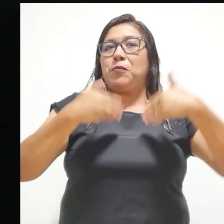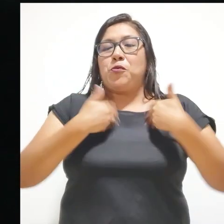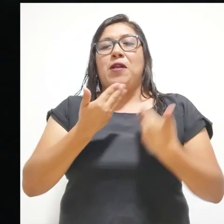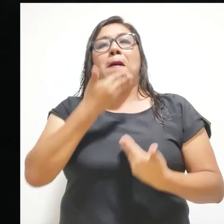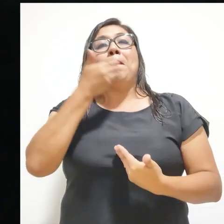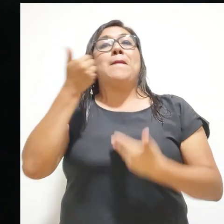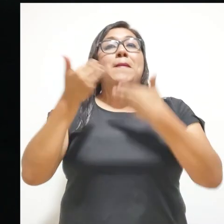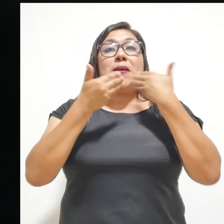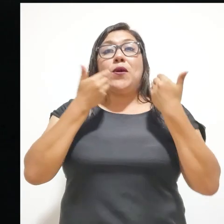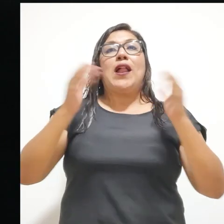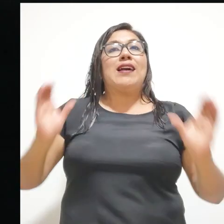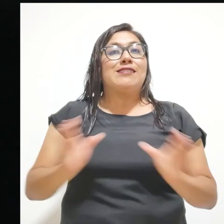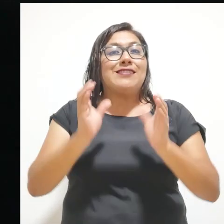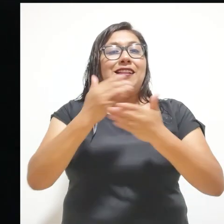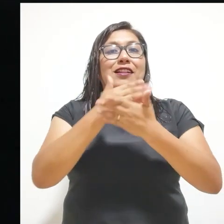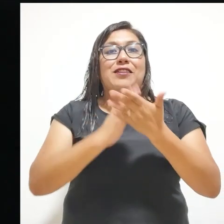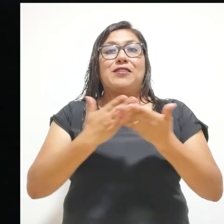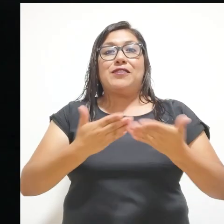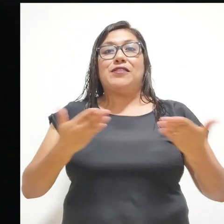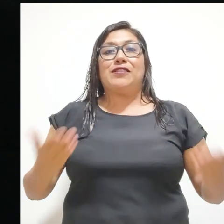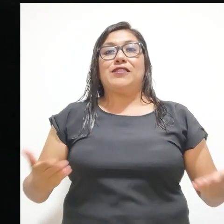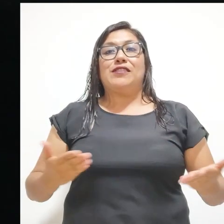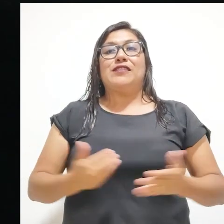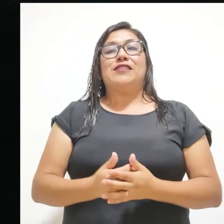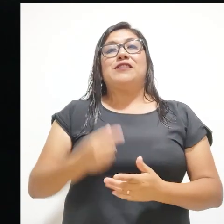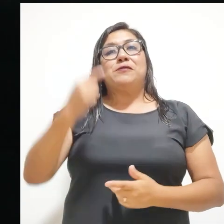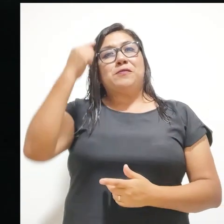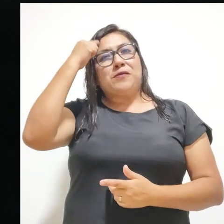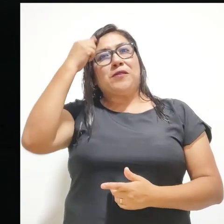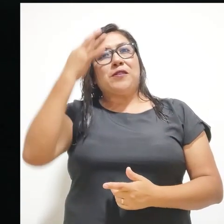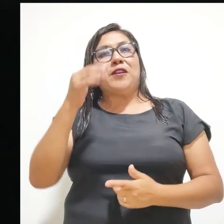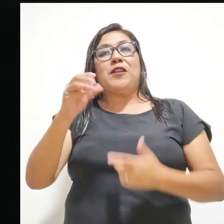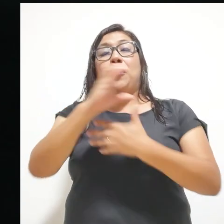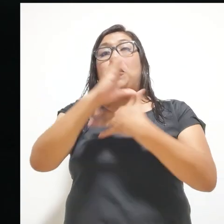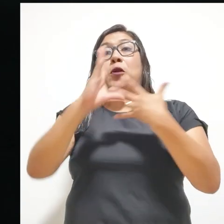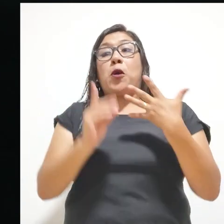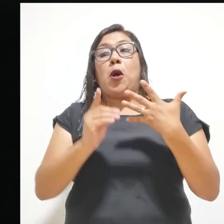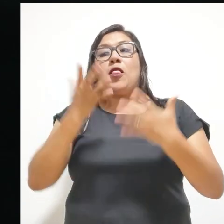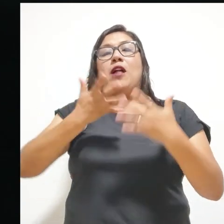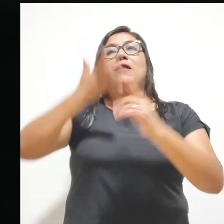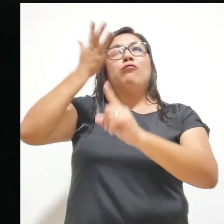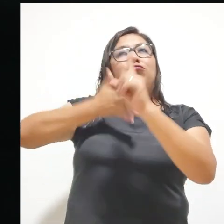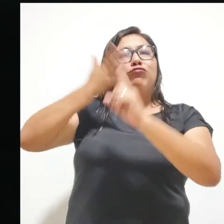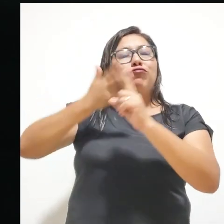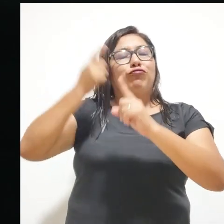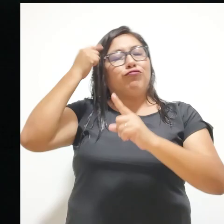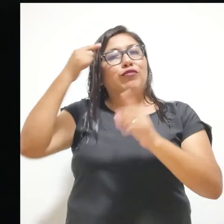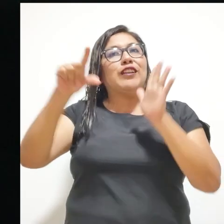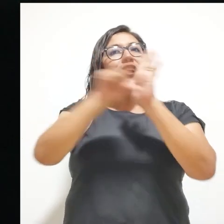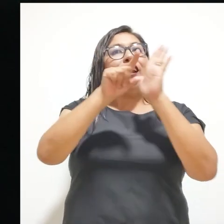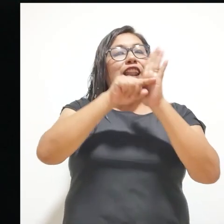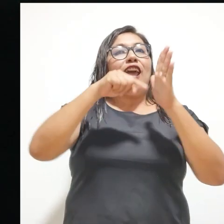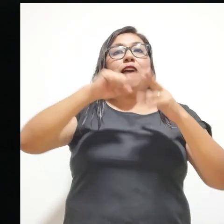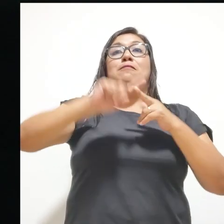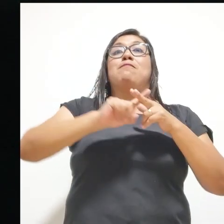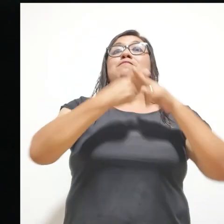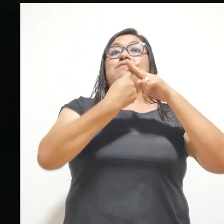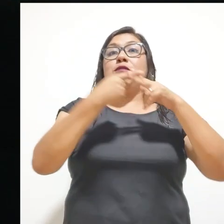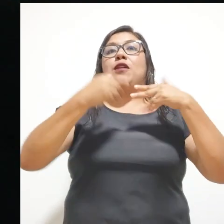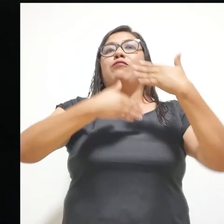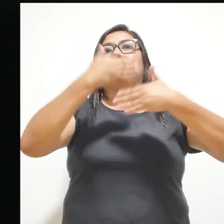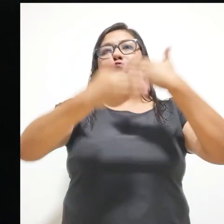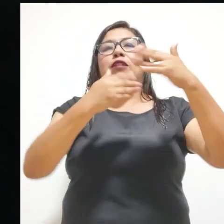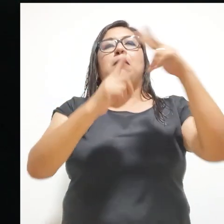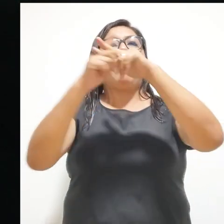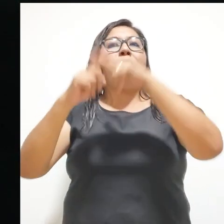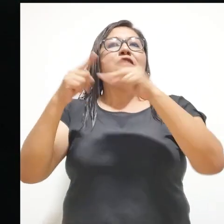edad podamos hacer mejor las cosas. Yo creo que CONADIS está justo en esa etapa, ¿no? Ver una evaluación después de esta ley de su creación. Creo que se